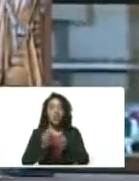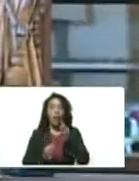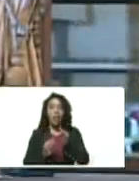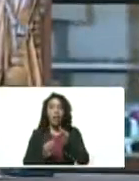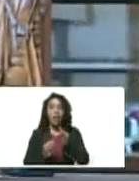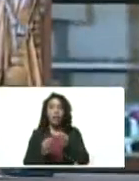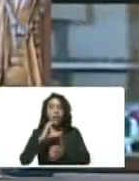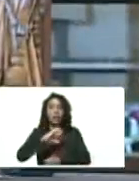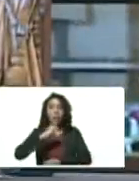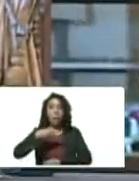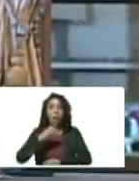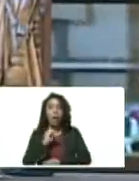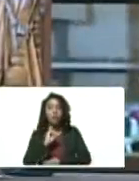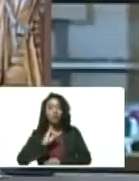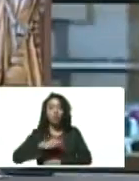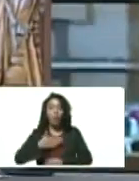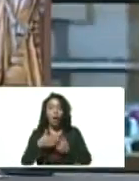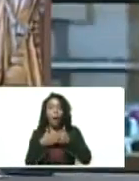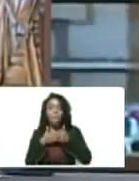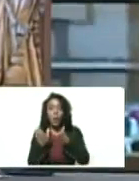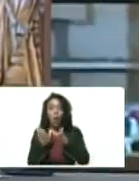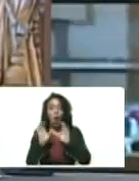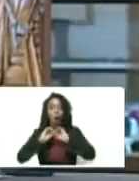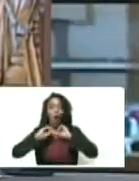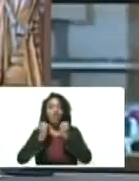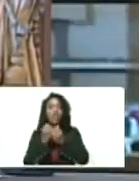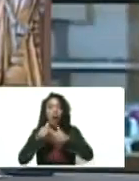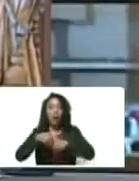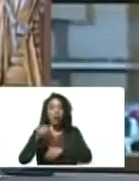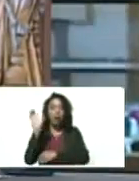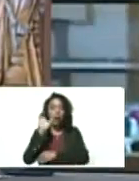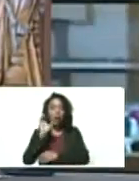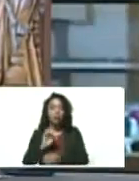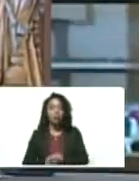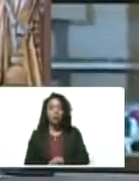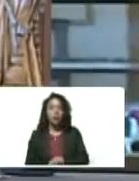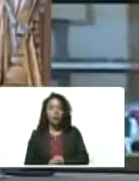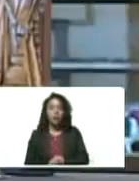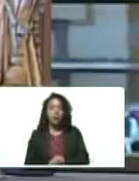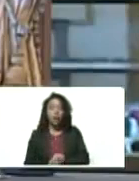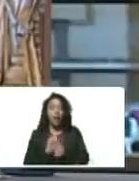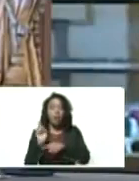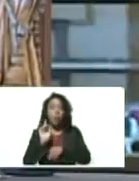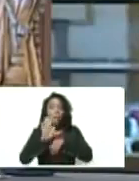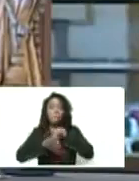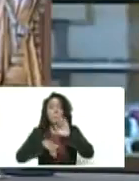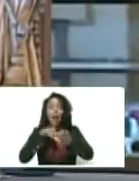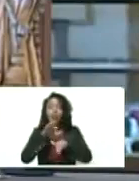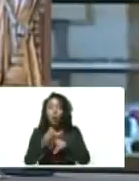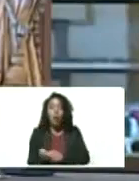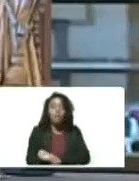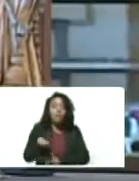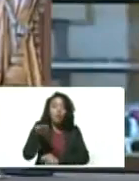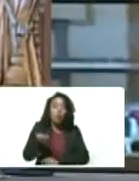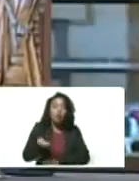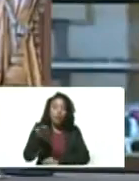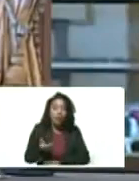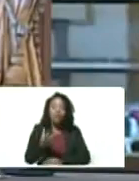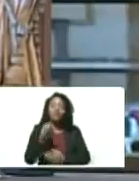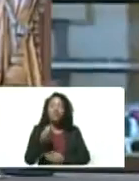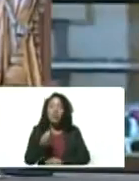para abrir una oficina en caracas mil es un paso muy importante está muy